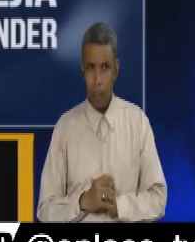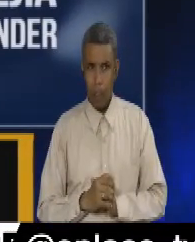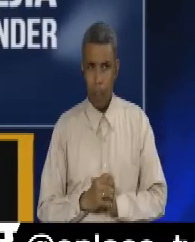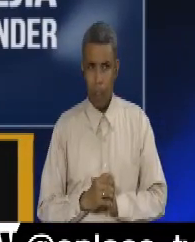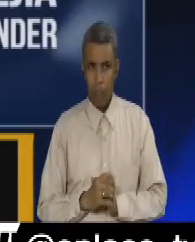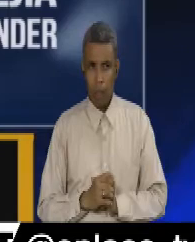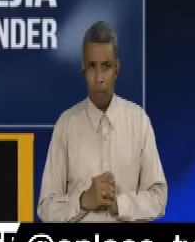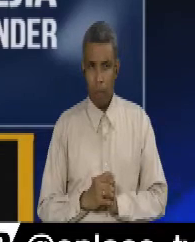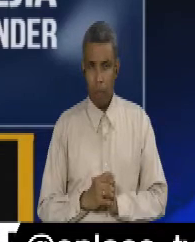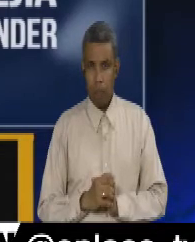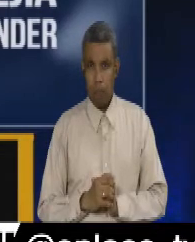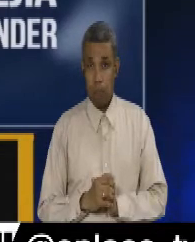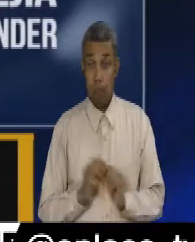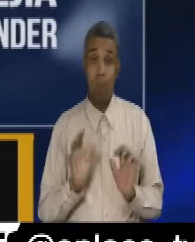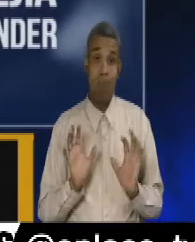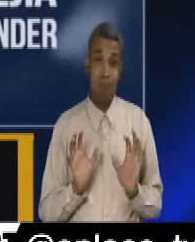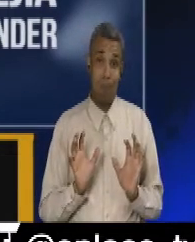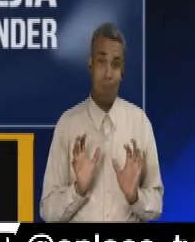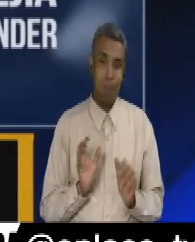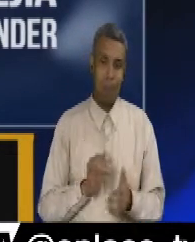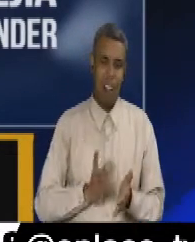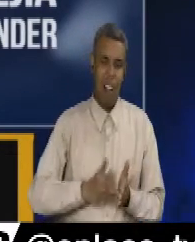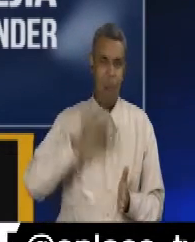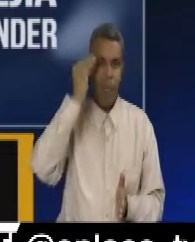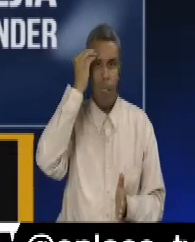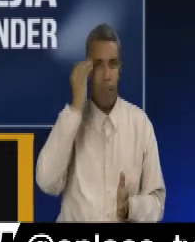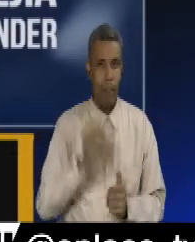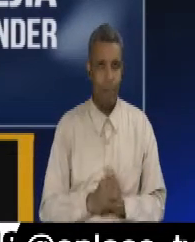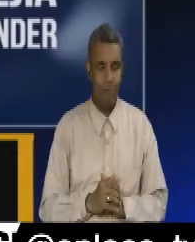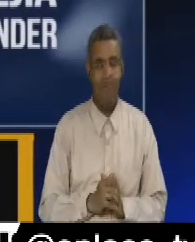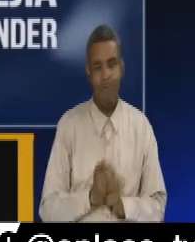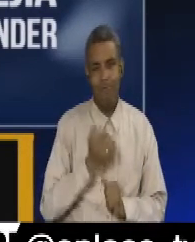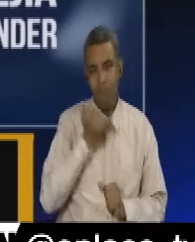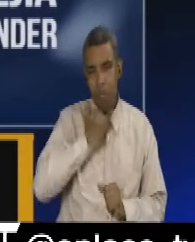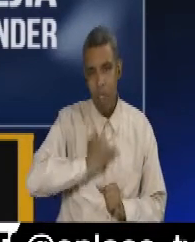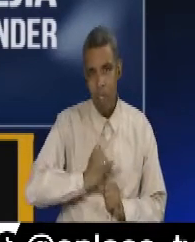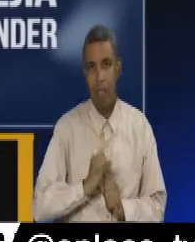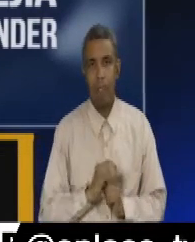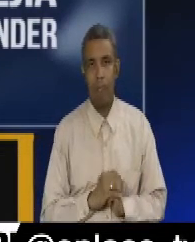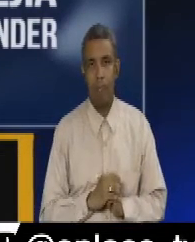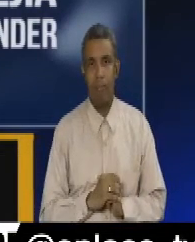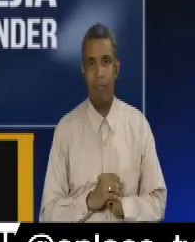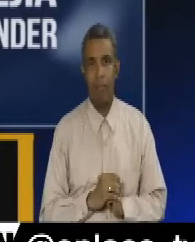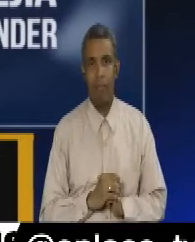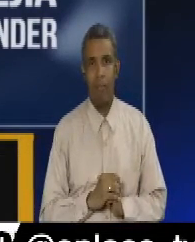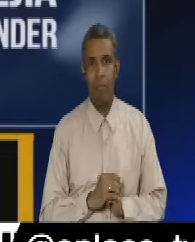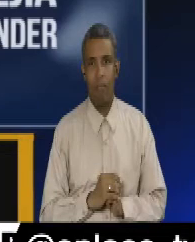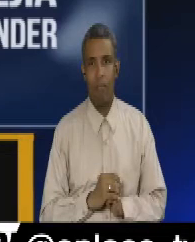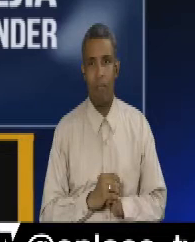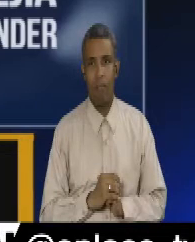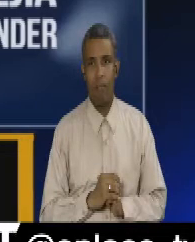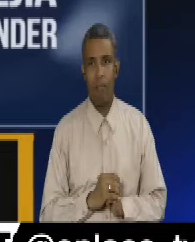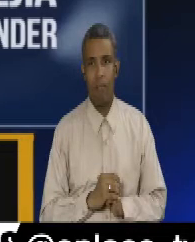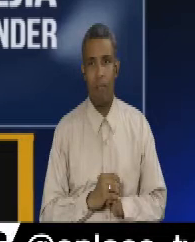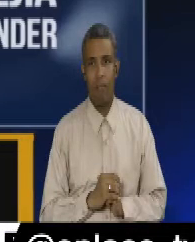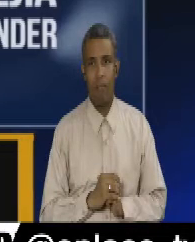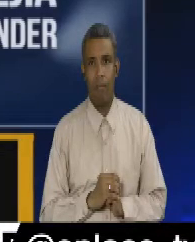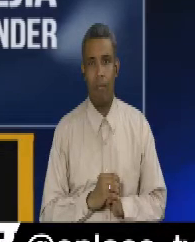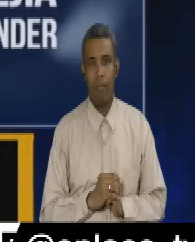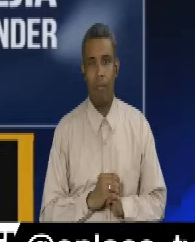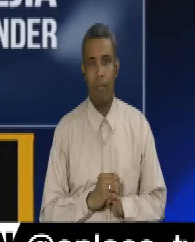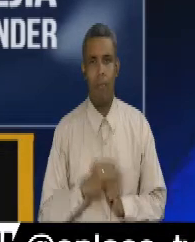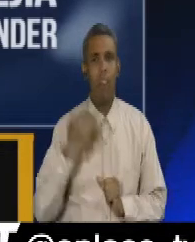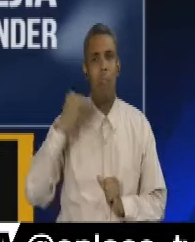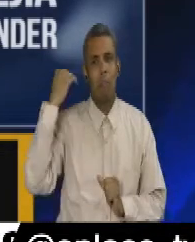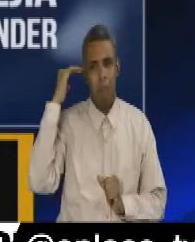de las malas contrataciones hechas, que este gobierno está haciendo todos los esfuerzos para que